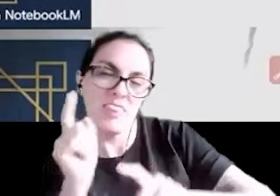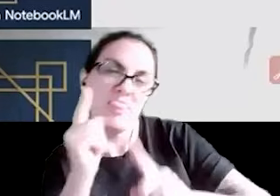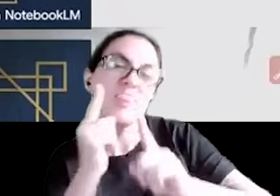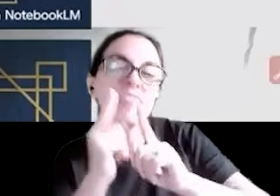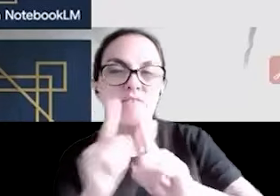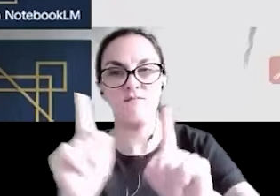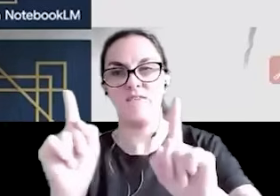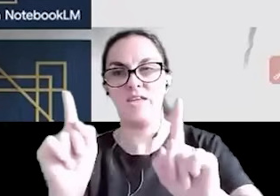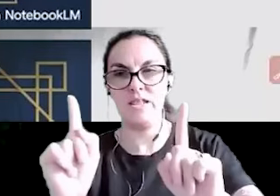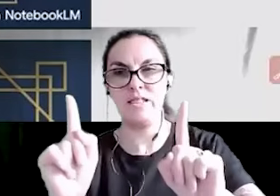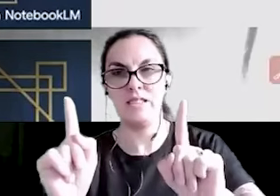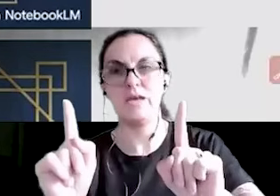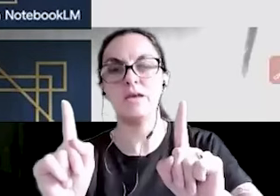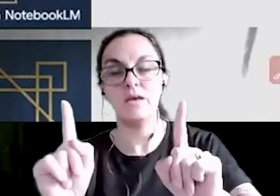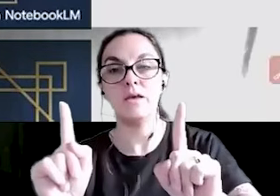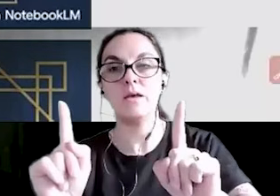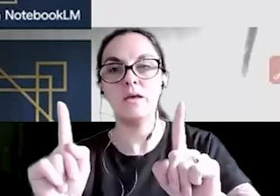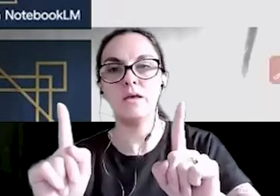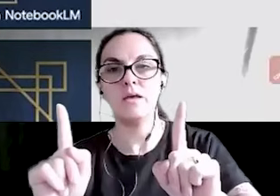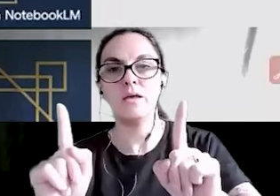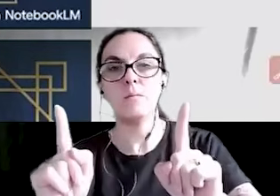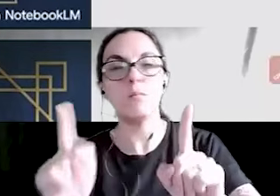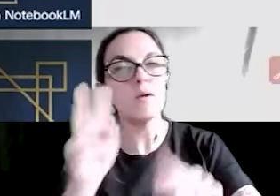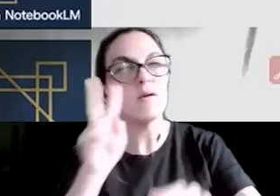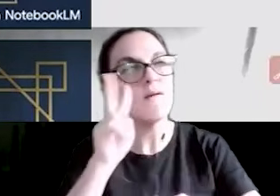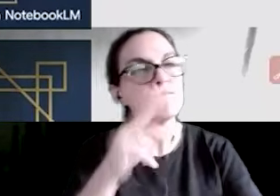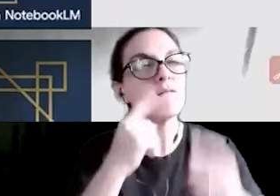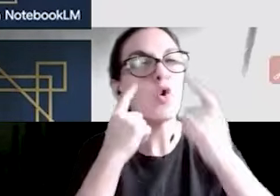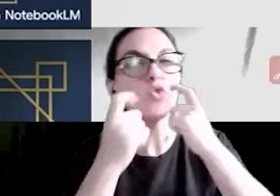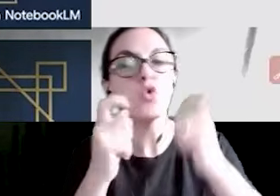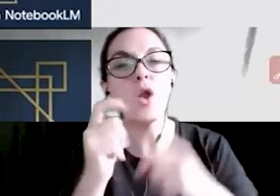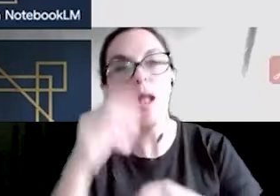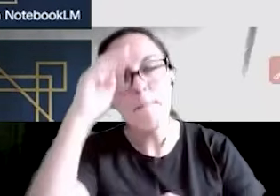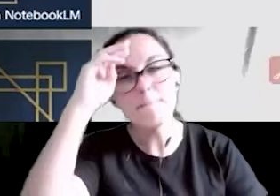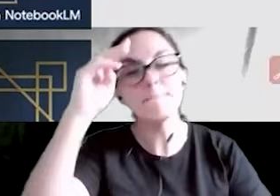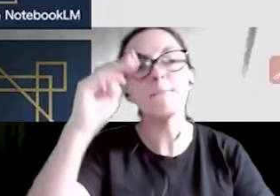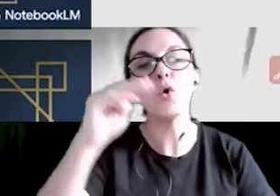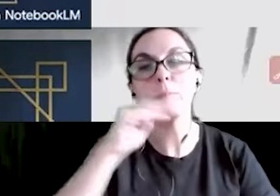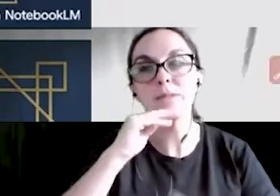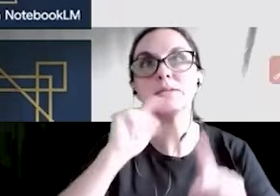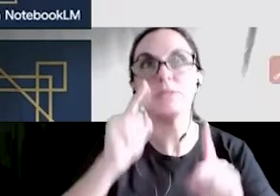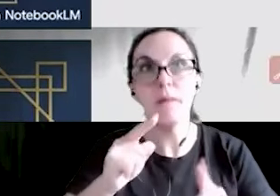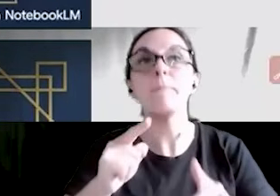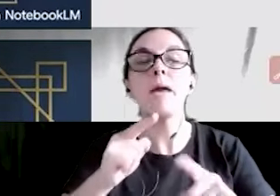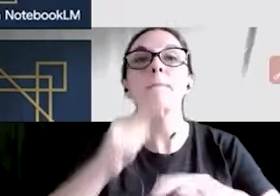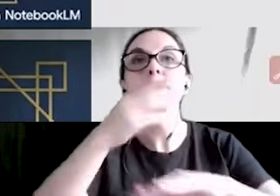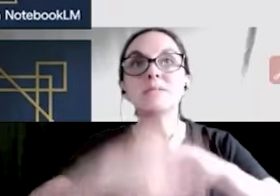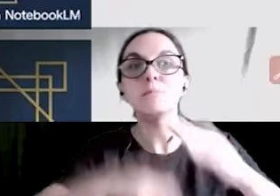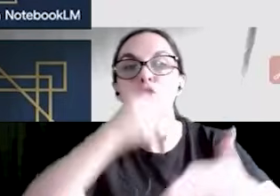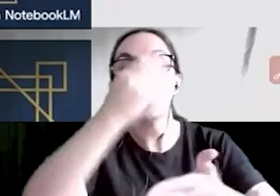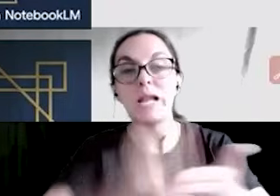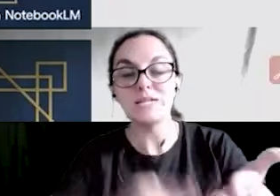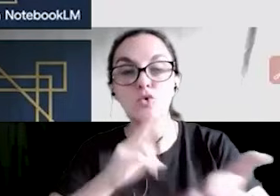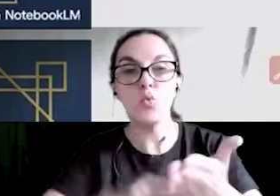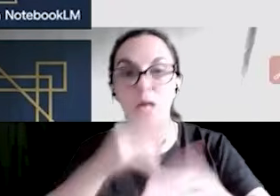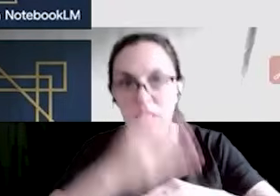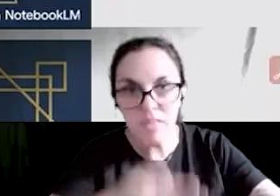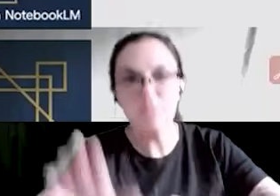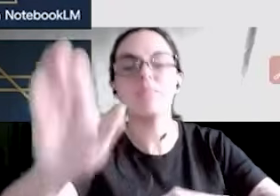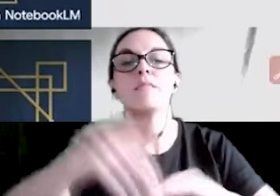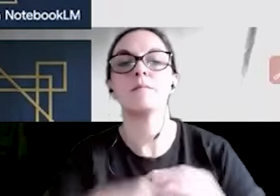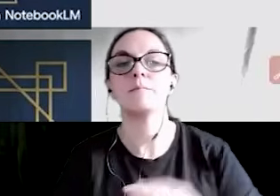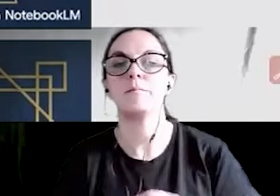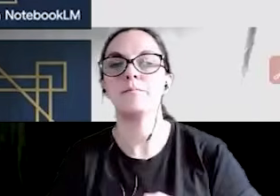no se considera mes por mes y desde el vencimiento de la declaración jurada. En el caso de la